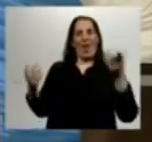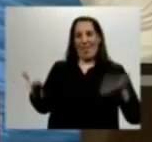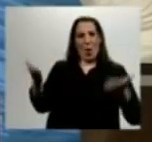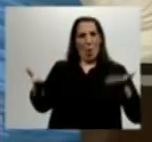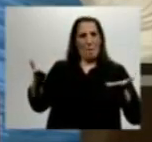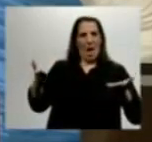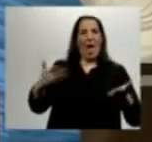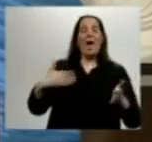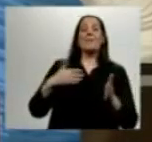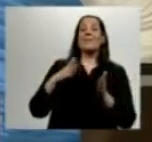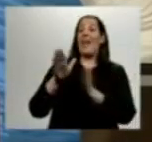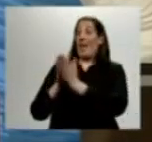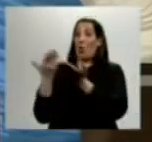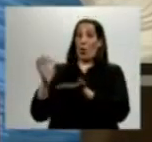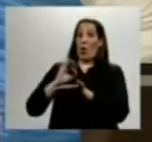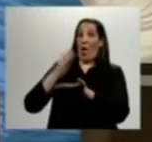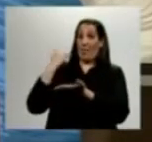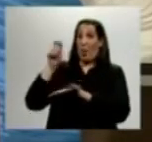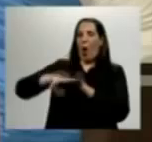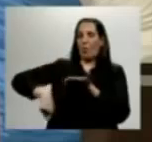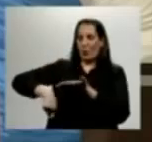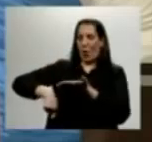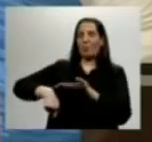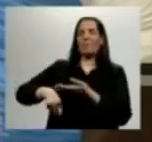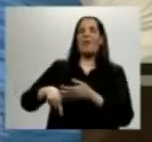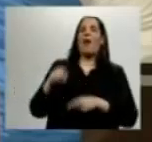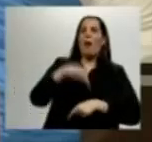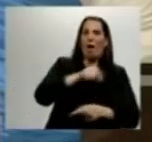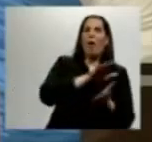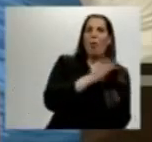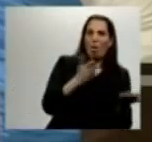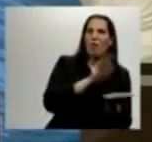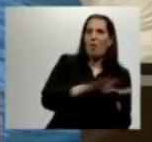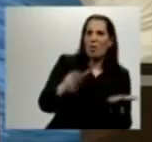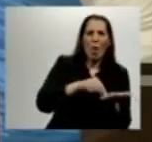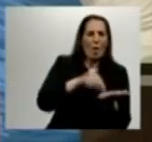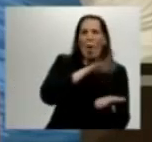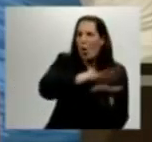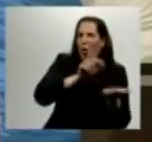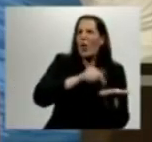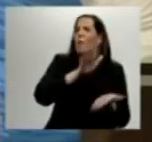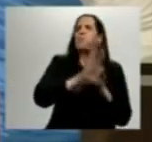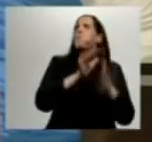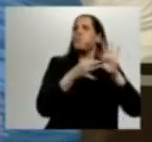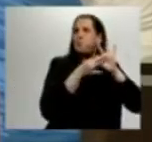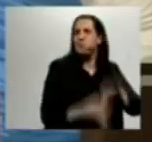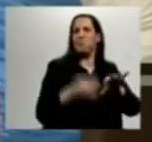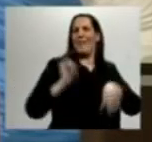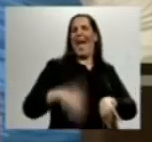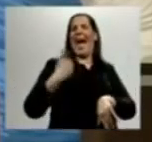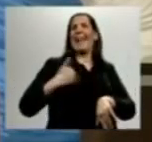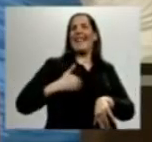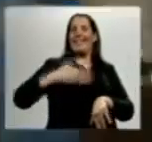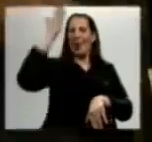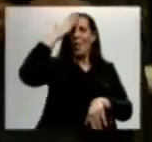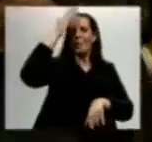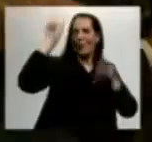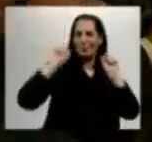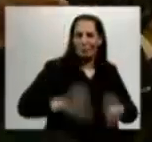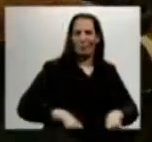del código de Vélez Sarsfield, es un producto cultural auténticamente argentino, hijo de la democracia además.